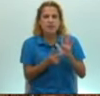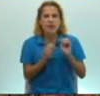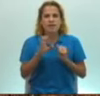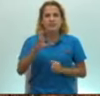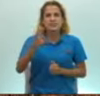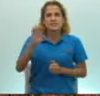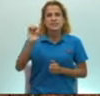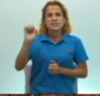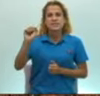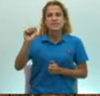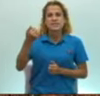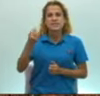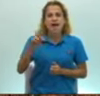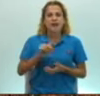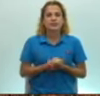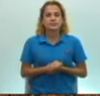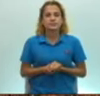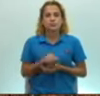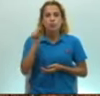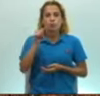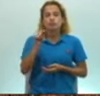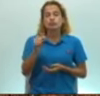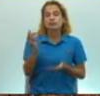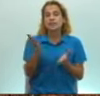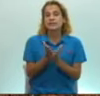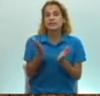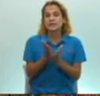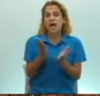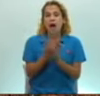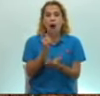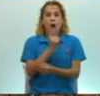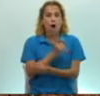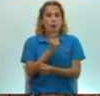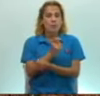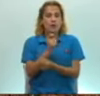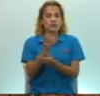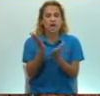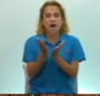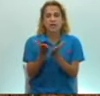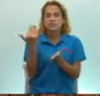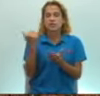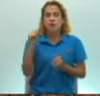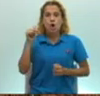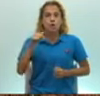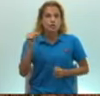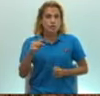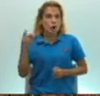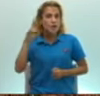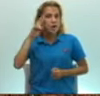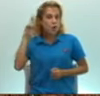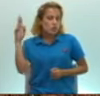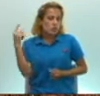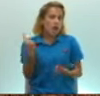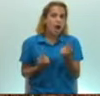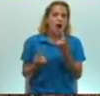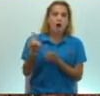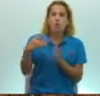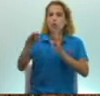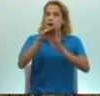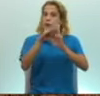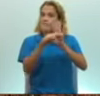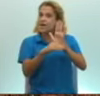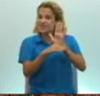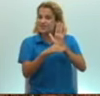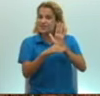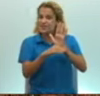fundamental la figura de Julio César, que ustedes trabajaron con sus profesores en la clase anterior. Yo quiero recordar algunas de